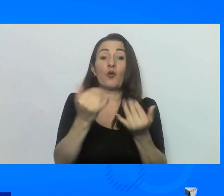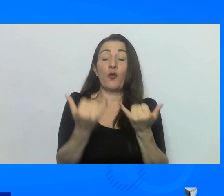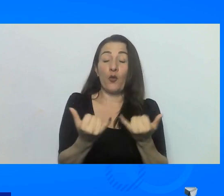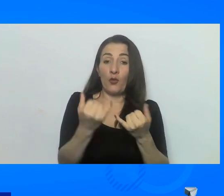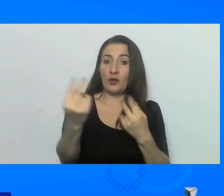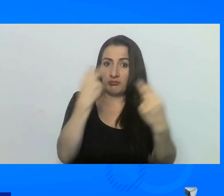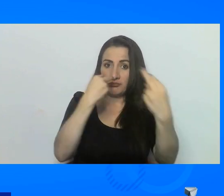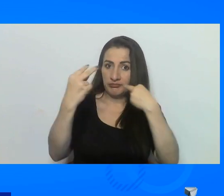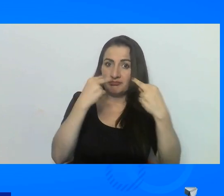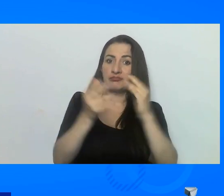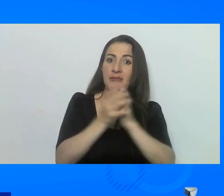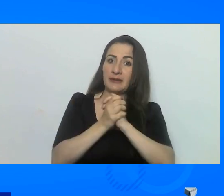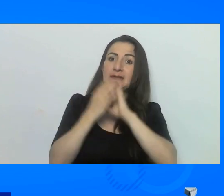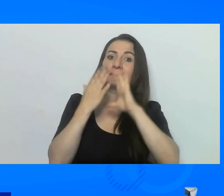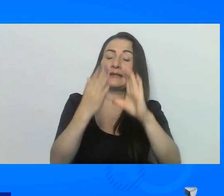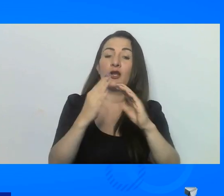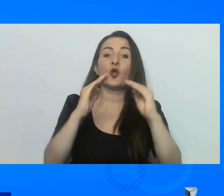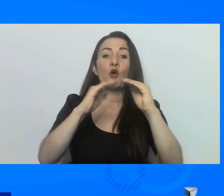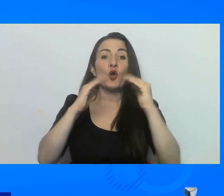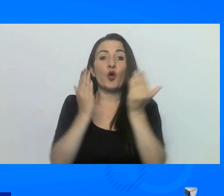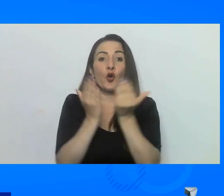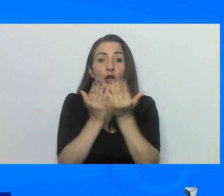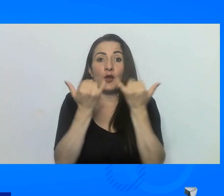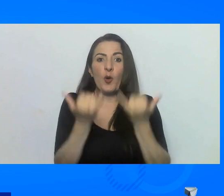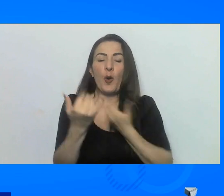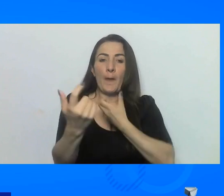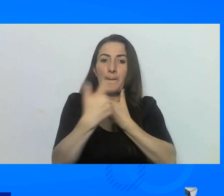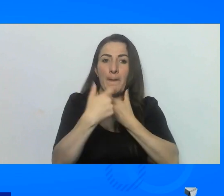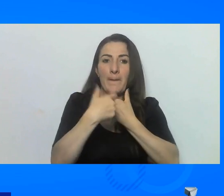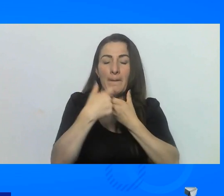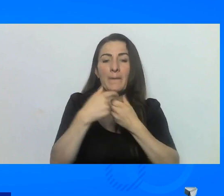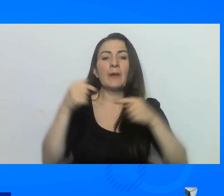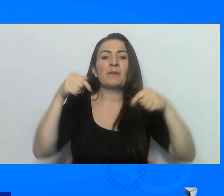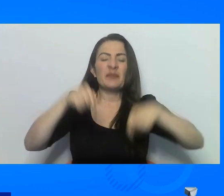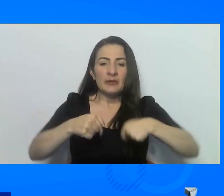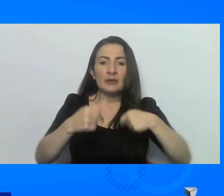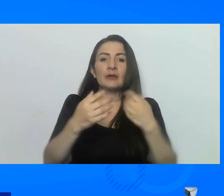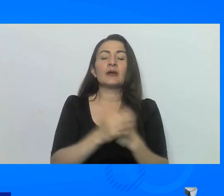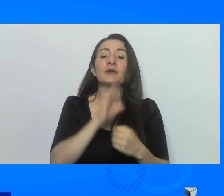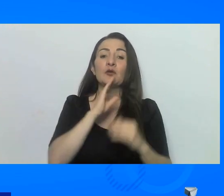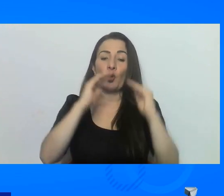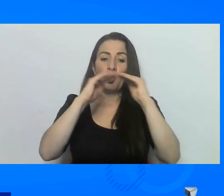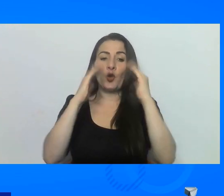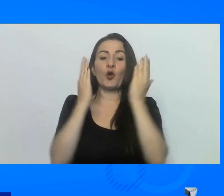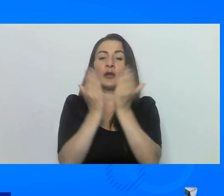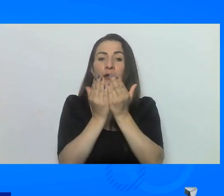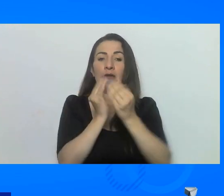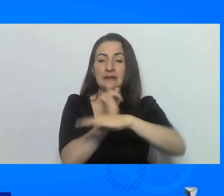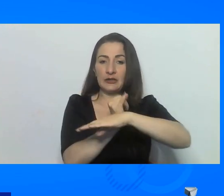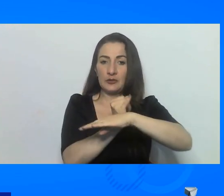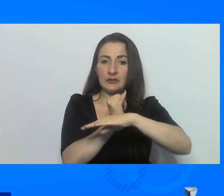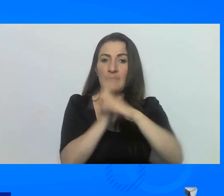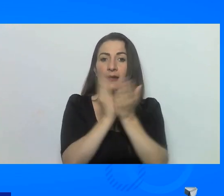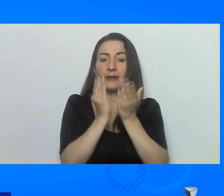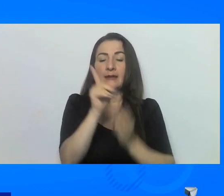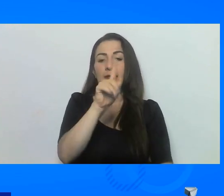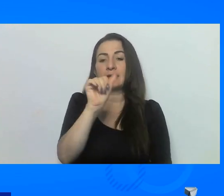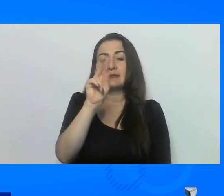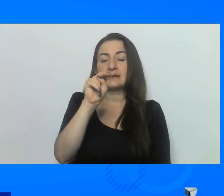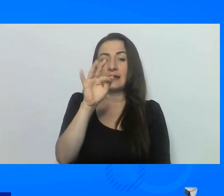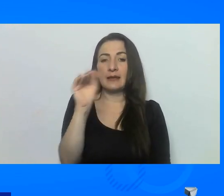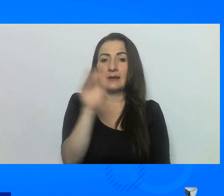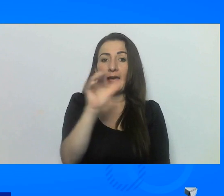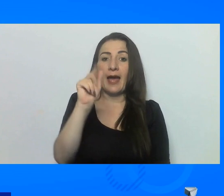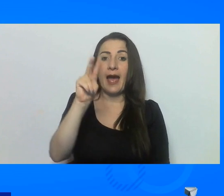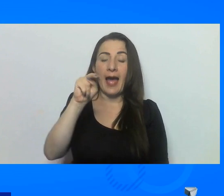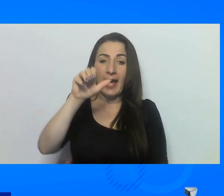saludo para los colegios que están acá el día de hoy. Está el Colegio Institución Educativa Santa Ana, a quien